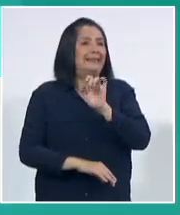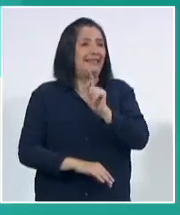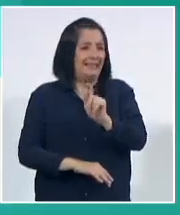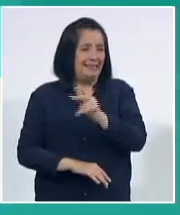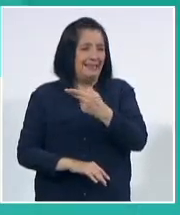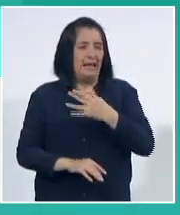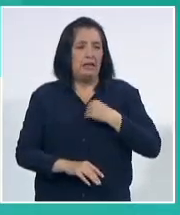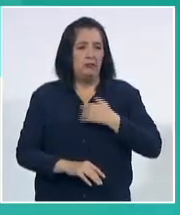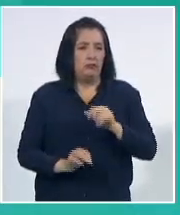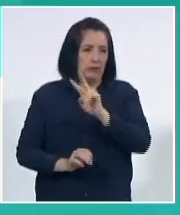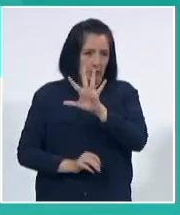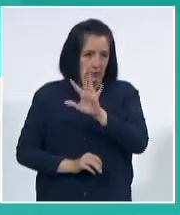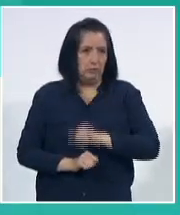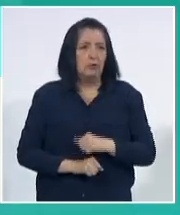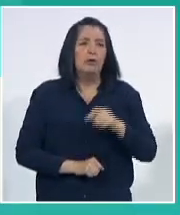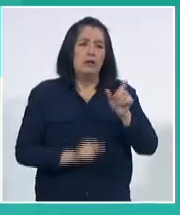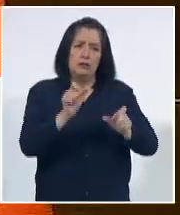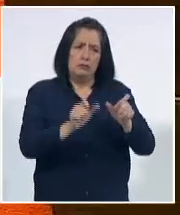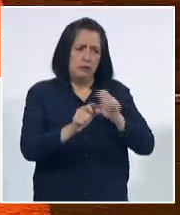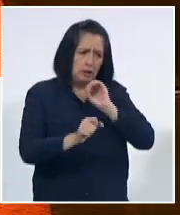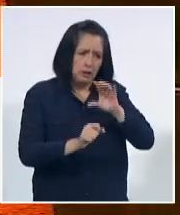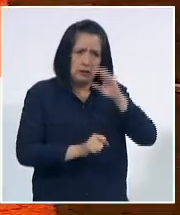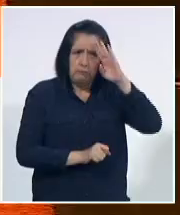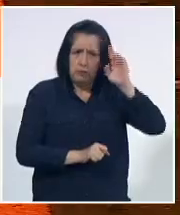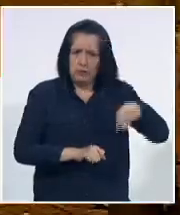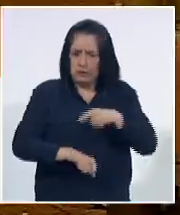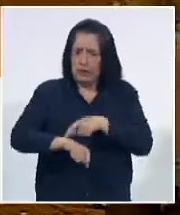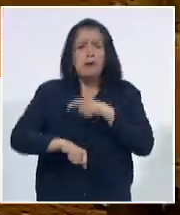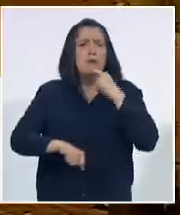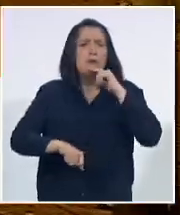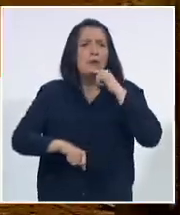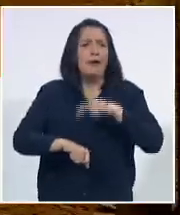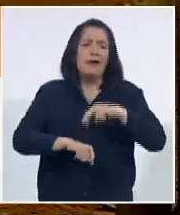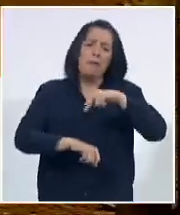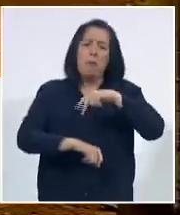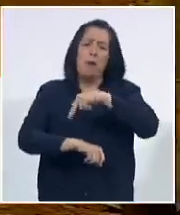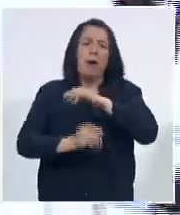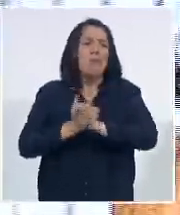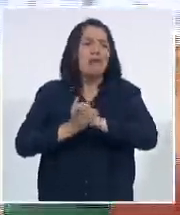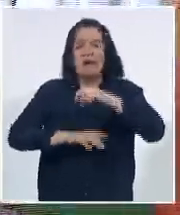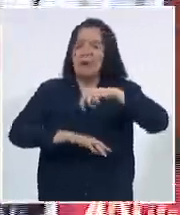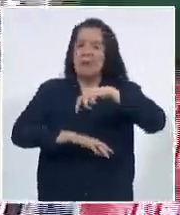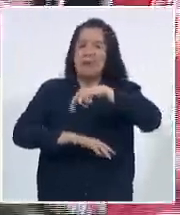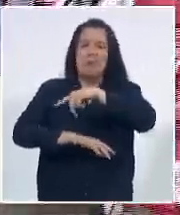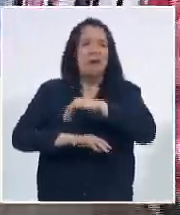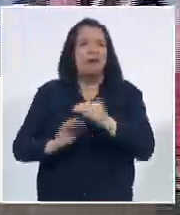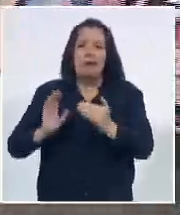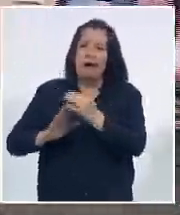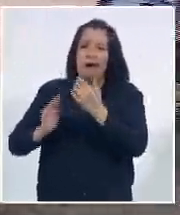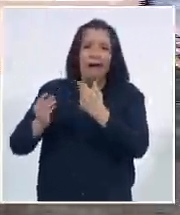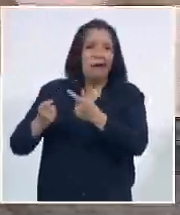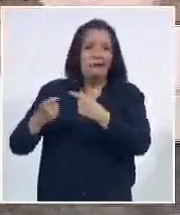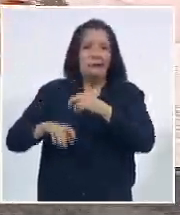años de edad. Según fuentes policiales, la víctima se encontraba caminando con unas amigas frente a esta bodega cuando se separó